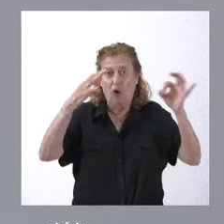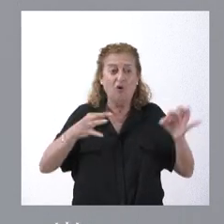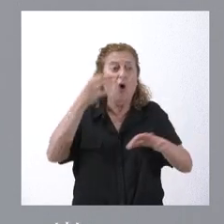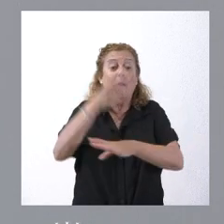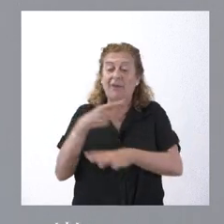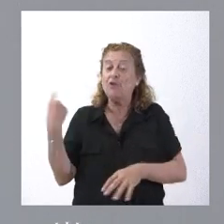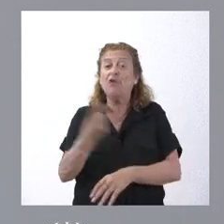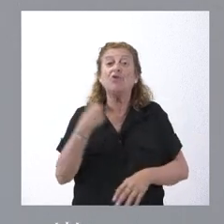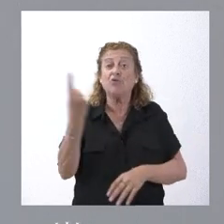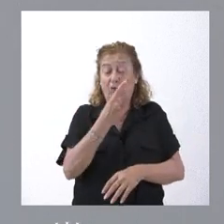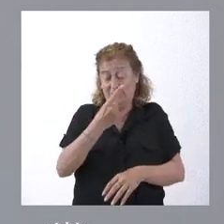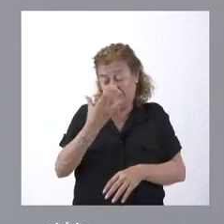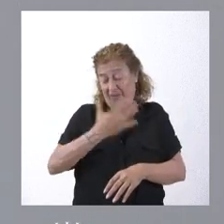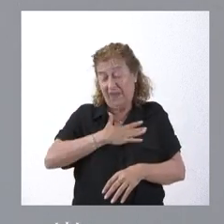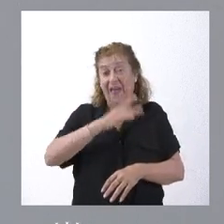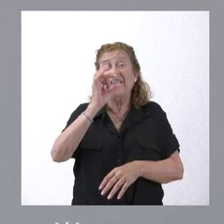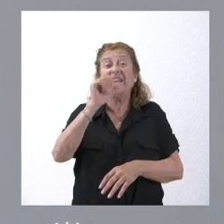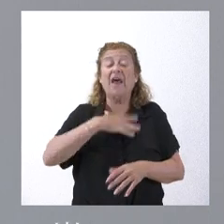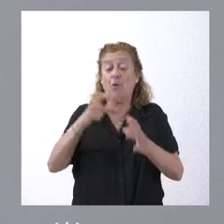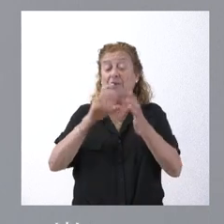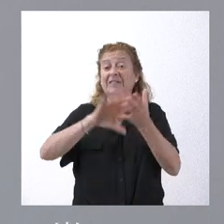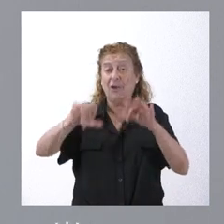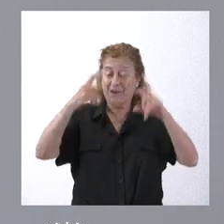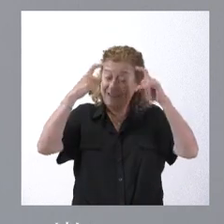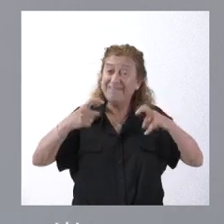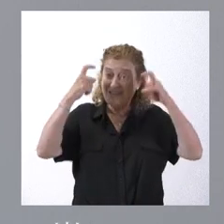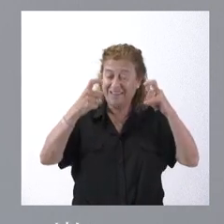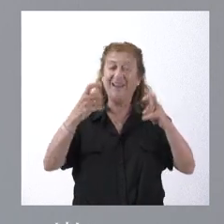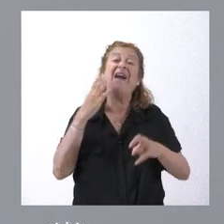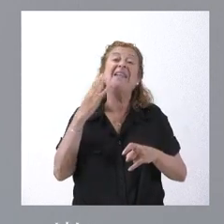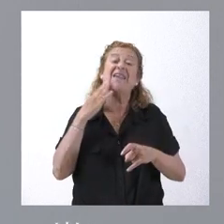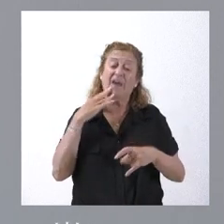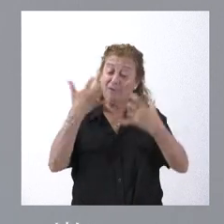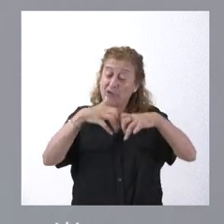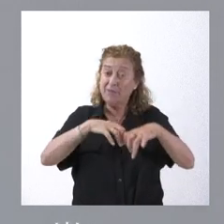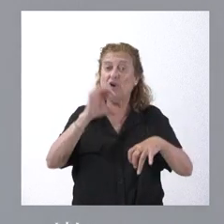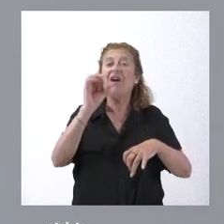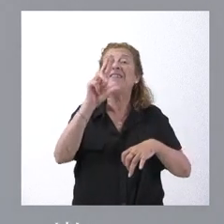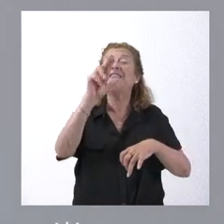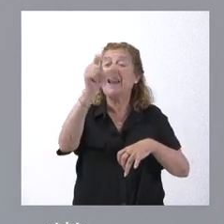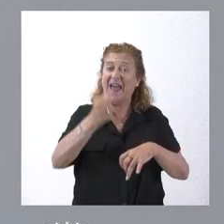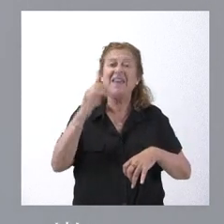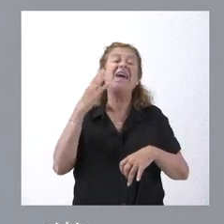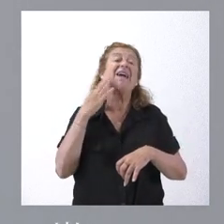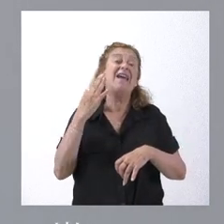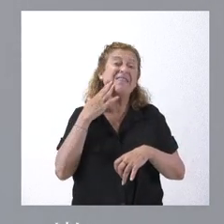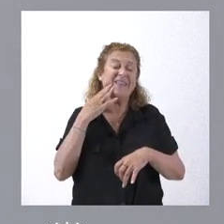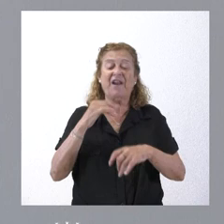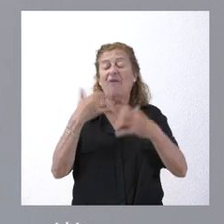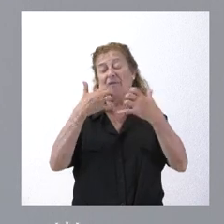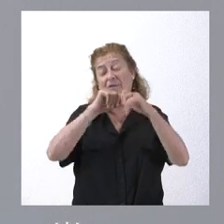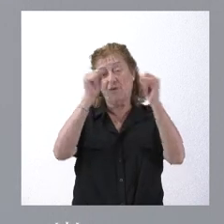todos los patronos del SERLA y también de la Junta de Castilla y León, pues intentar garantizar el funcionamiento del SERLA y garantizarlo de la forma más